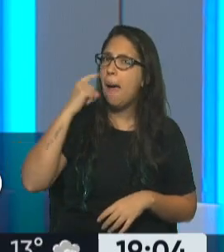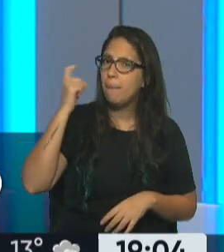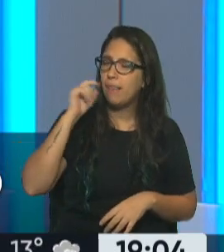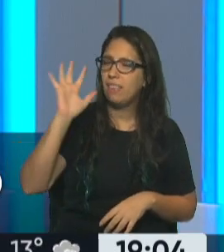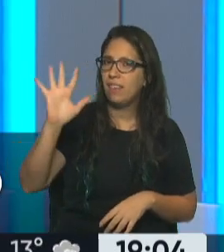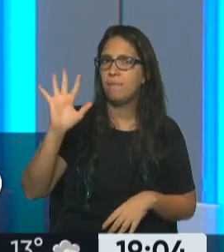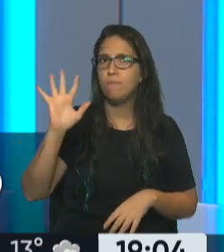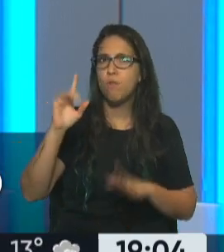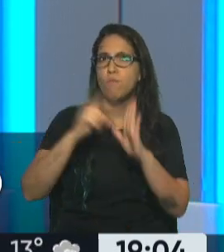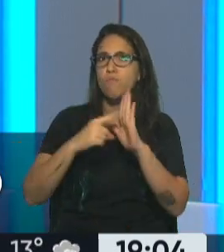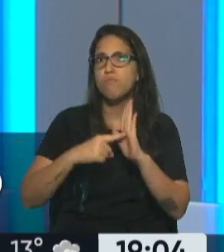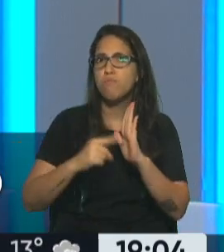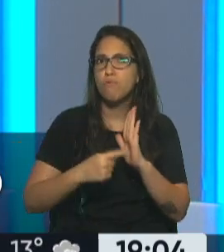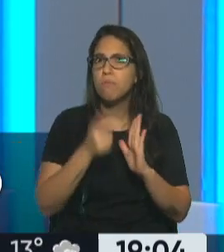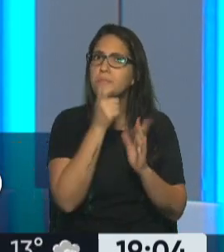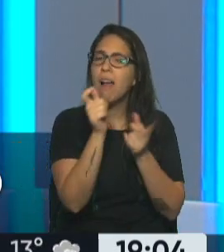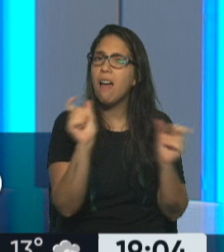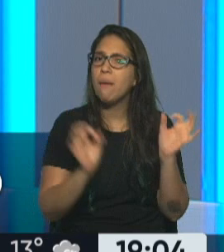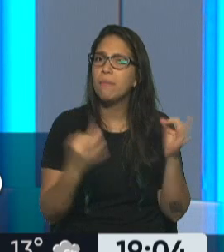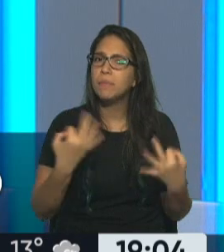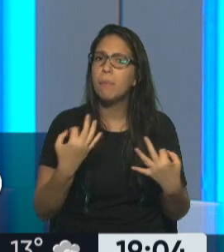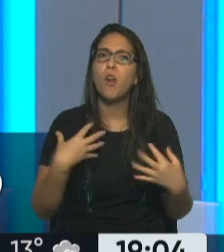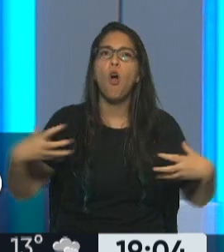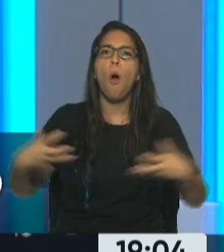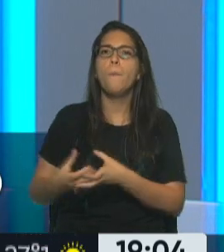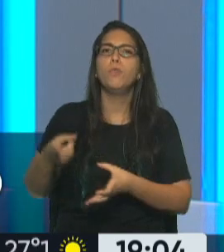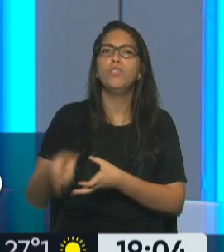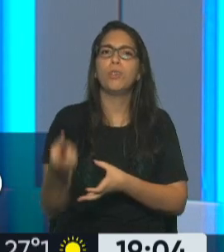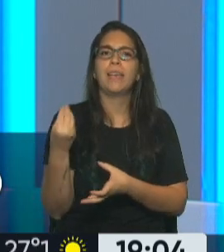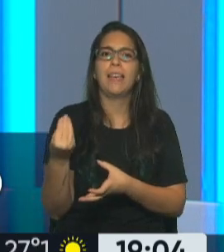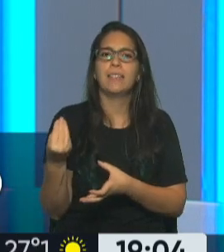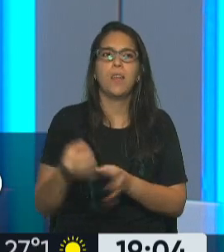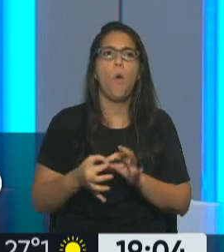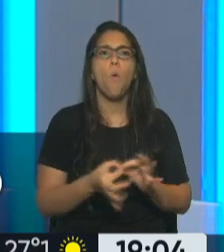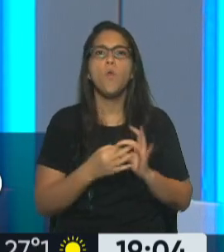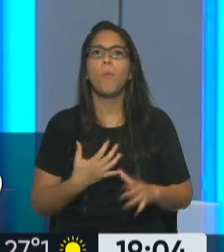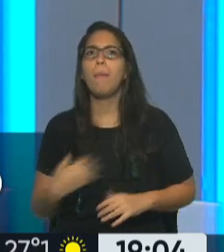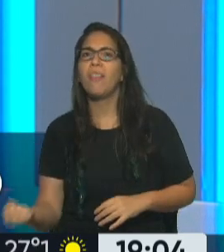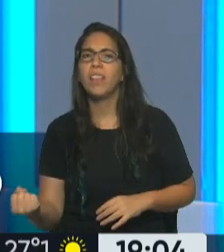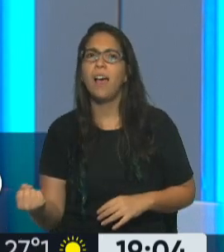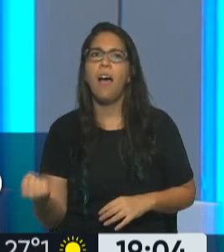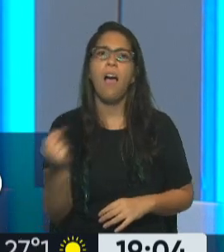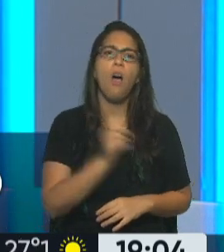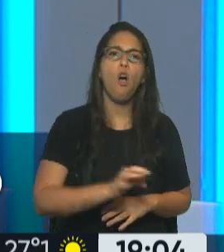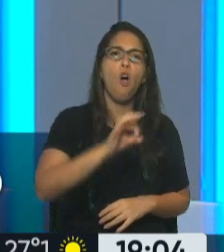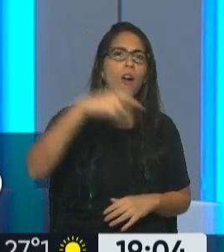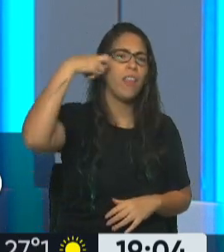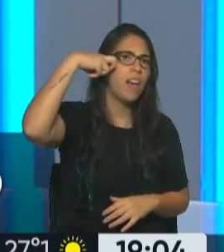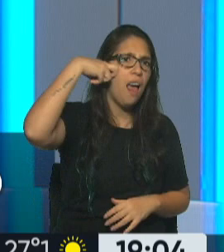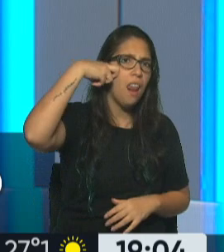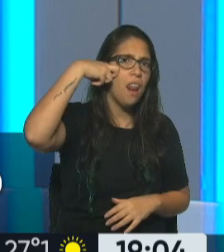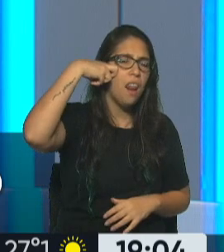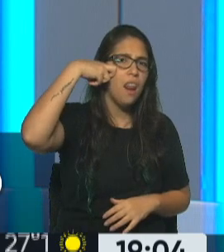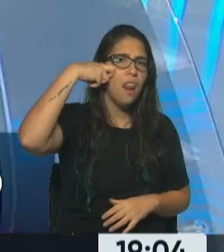denominaciones o nominaciones qué es la oposición la oposición es un por la patria la oposición es el radicalismo la